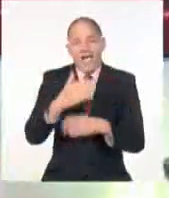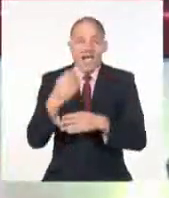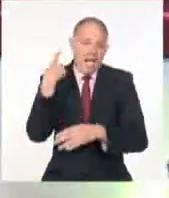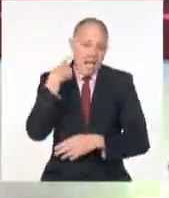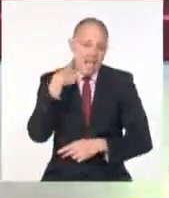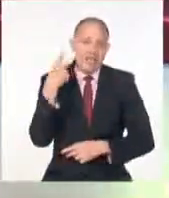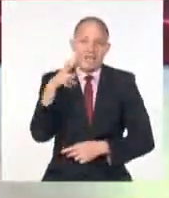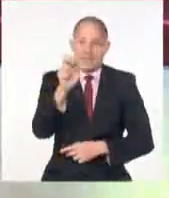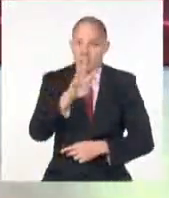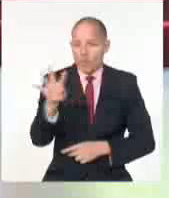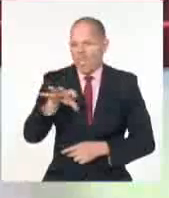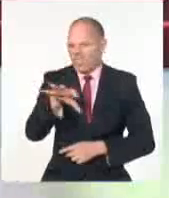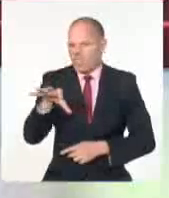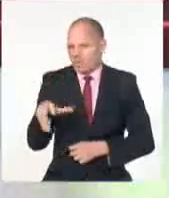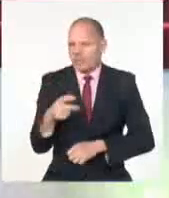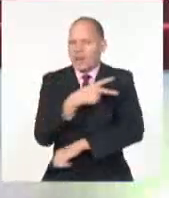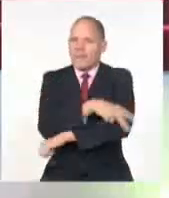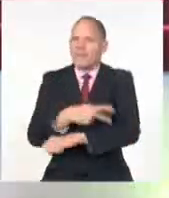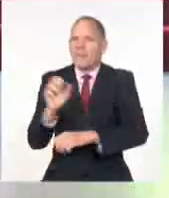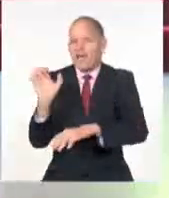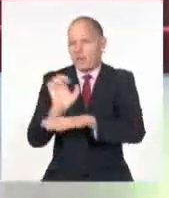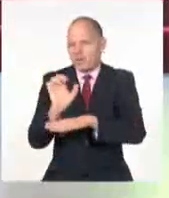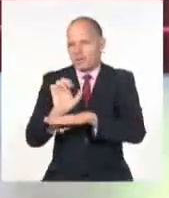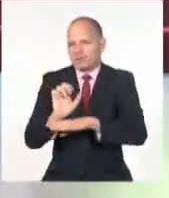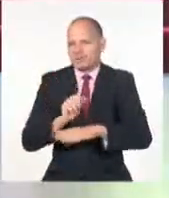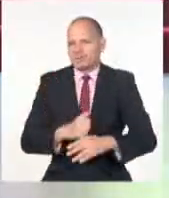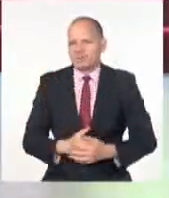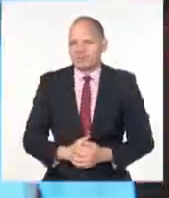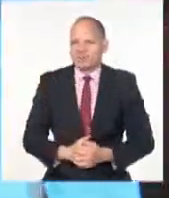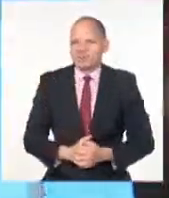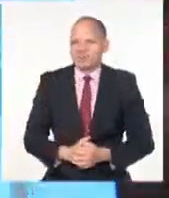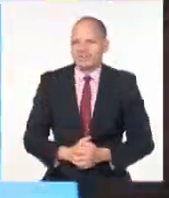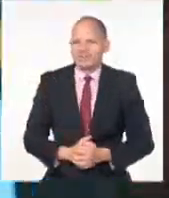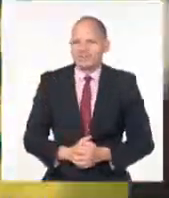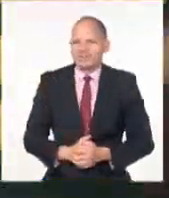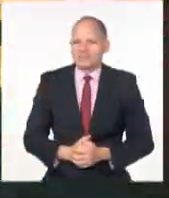más a los pueblos. Bernardo Espinosa, Canal Cubano de Noticias.